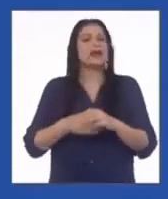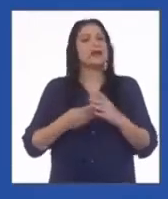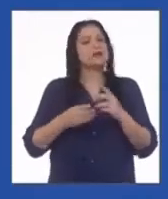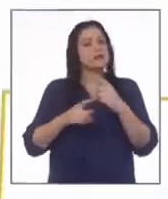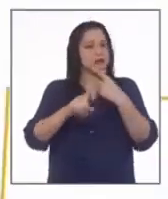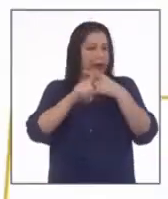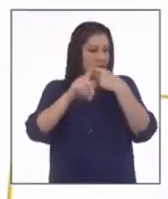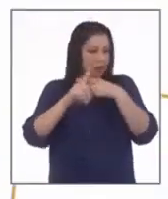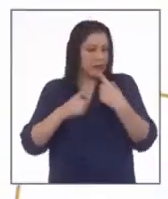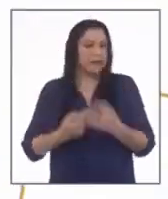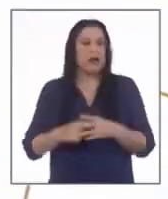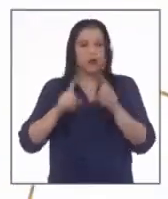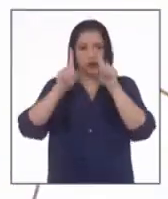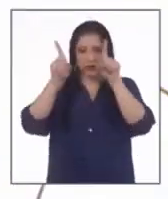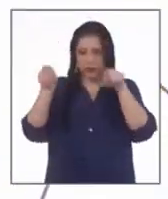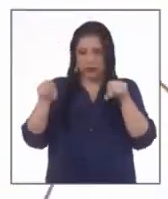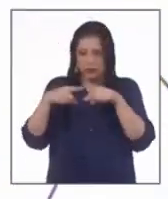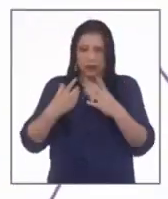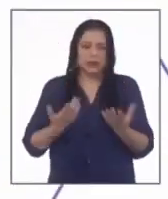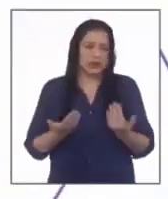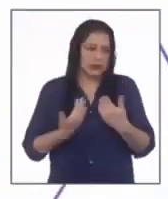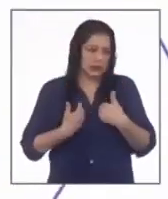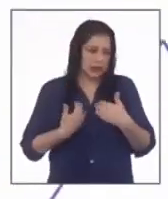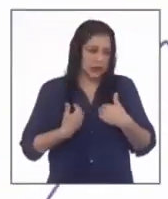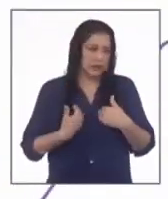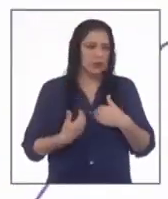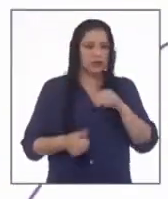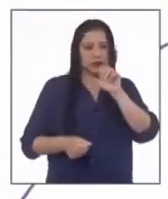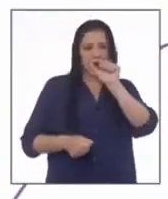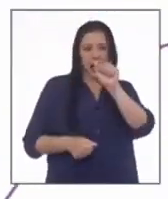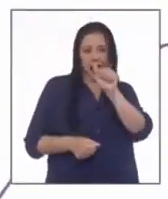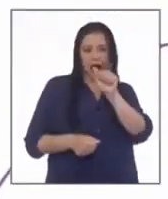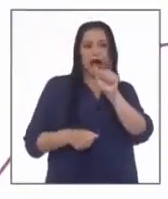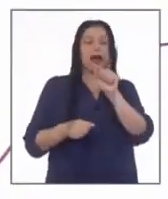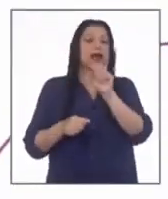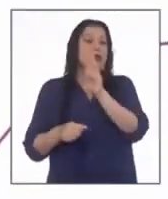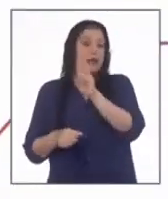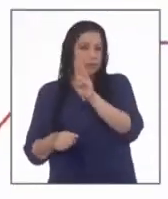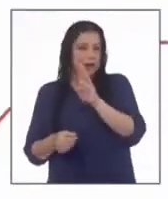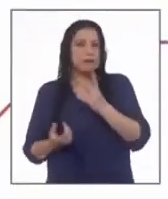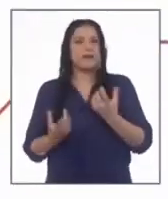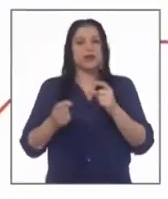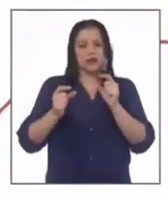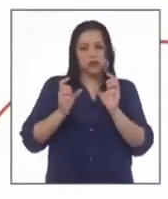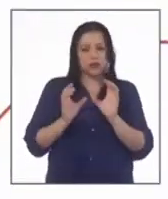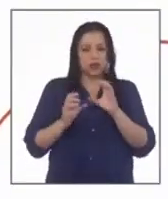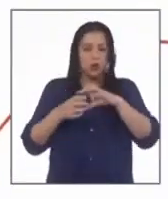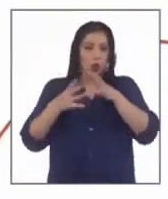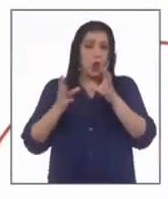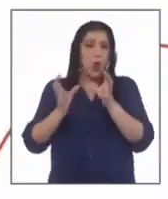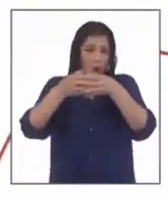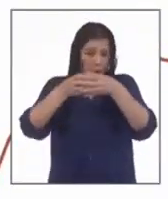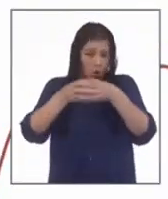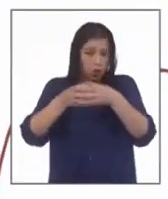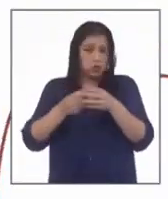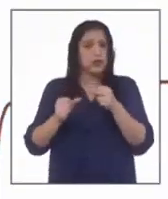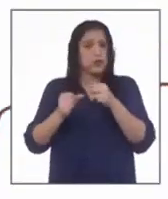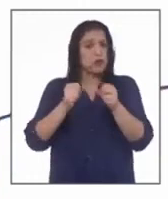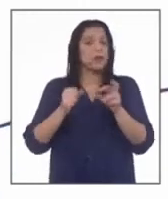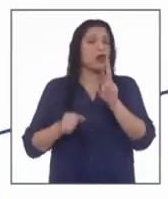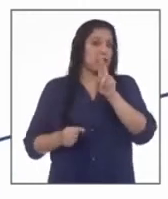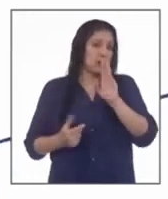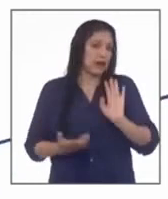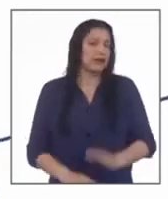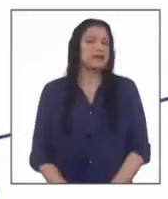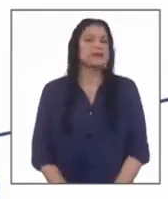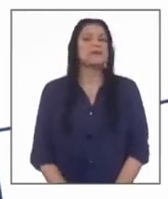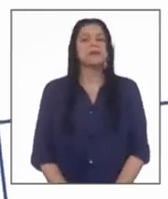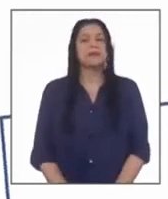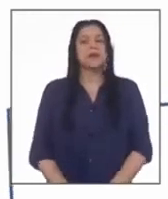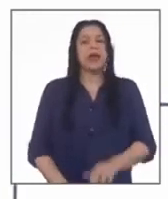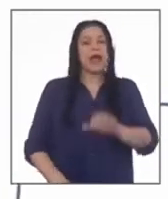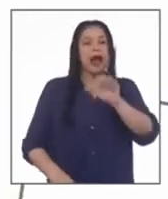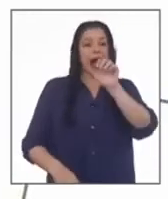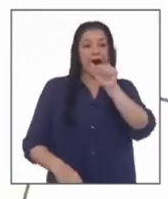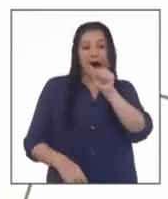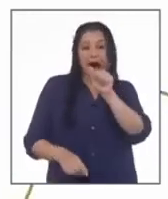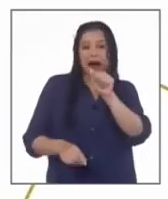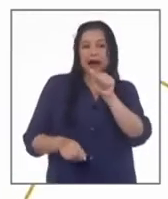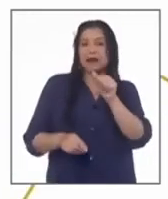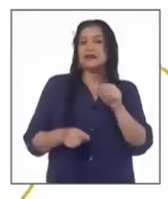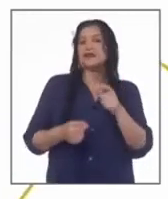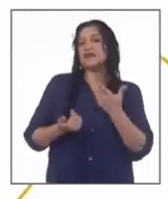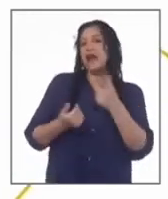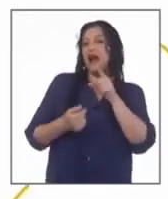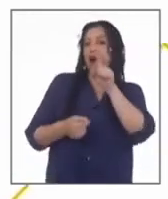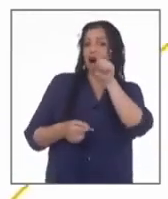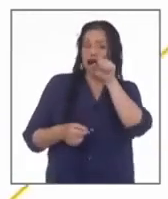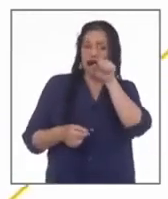intervalos. Tenemos los intervalos A y B, que son subconjuntos del conjunto de los números reales. A es un